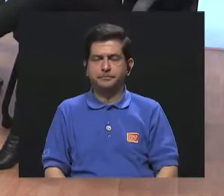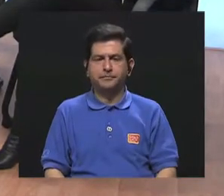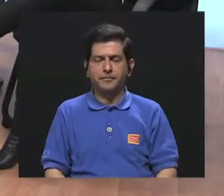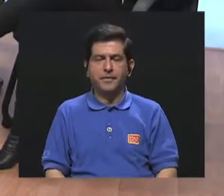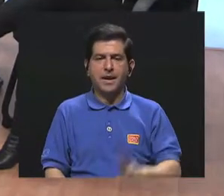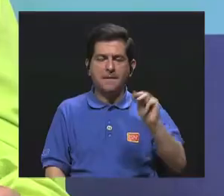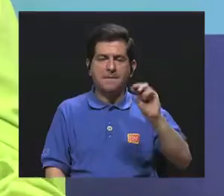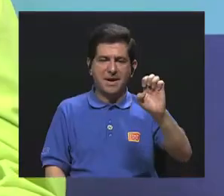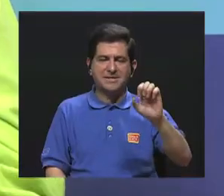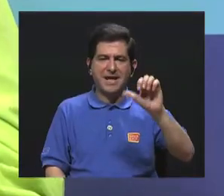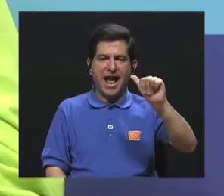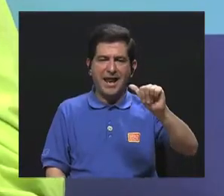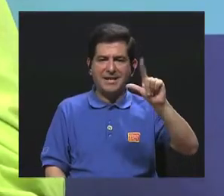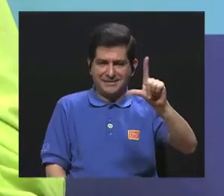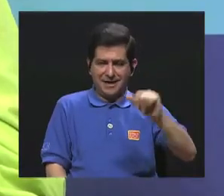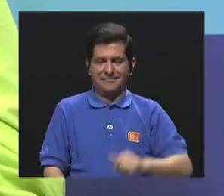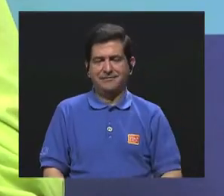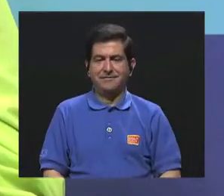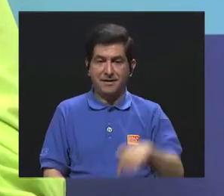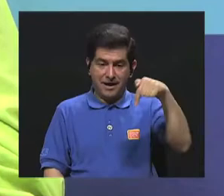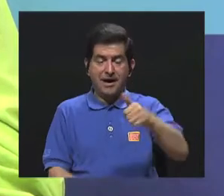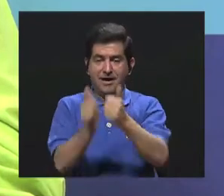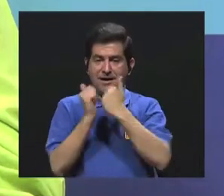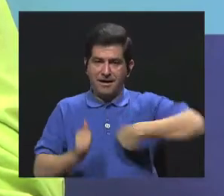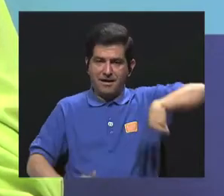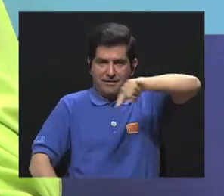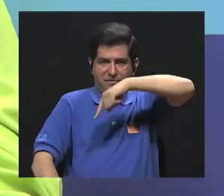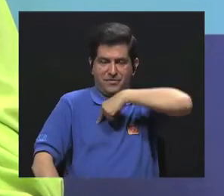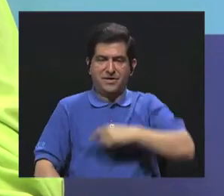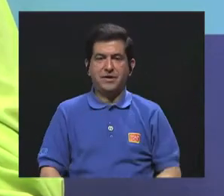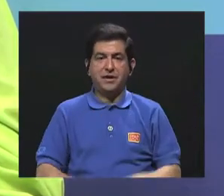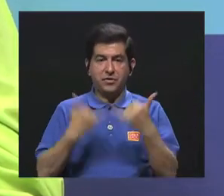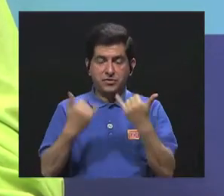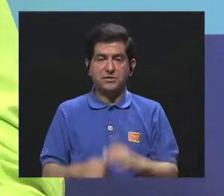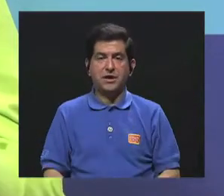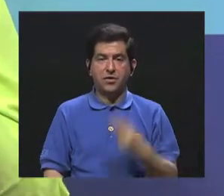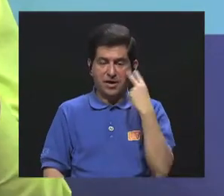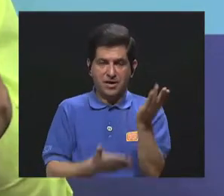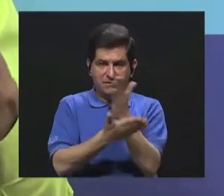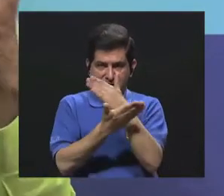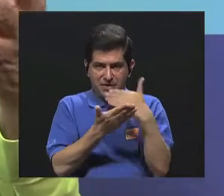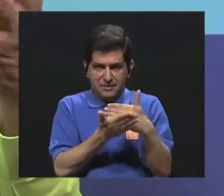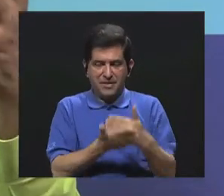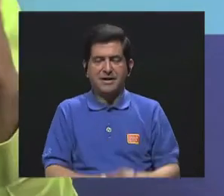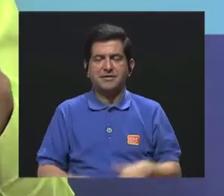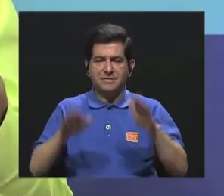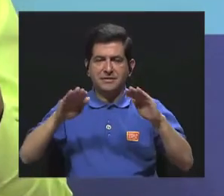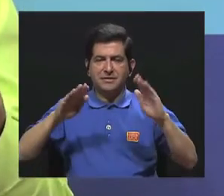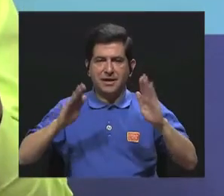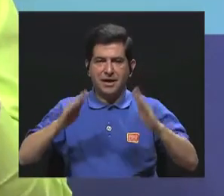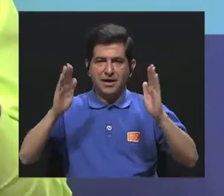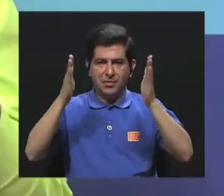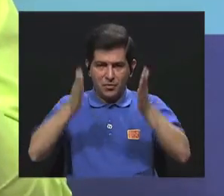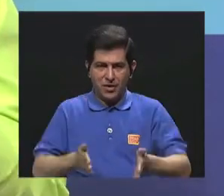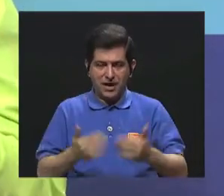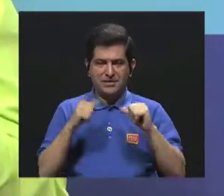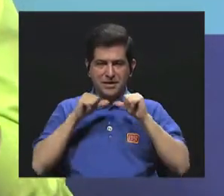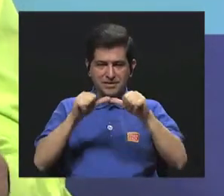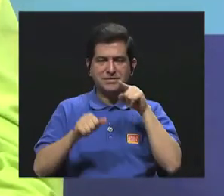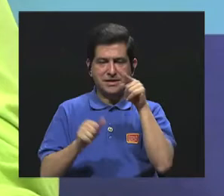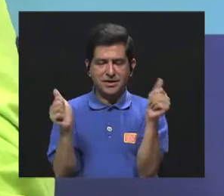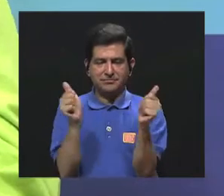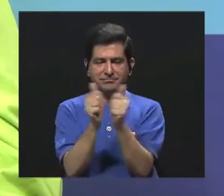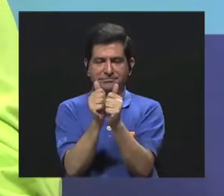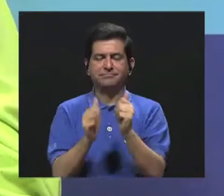Entonces, muy bien, estamos con Marcela Esquivel y Alexandra Latichev, están con nosotros. Vamos a ver un nuevo fragmento de Los Volátiles